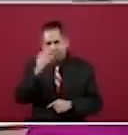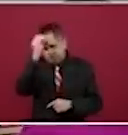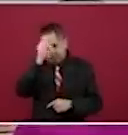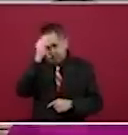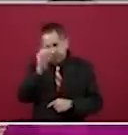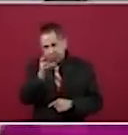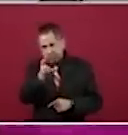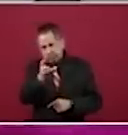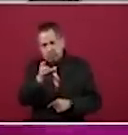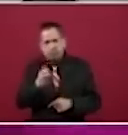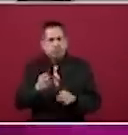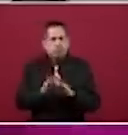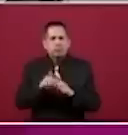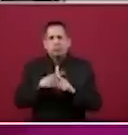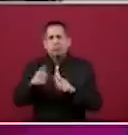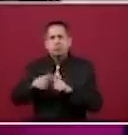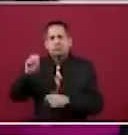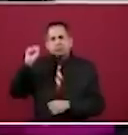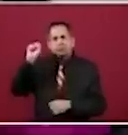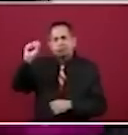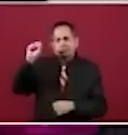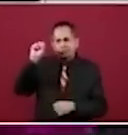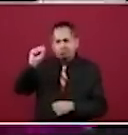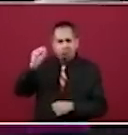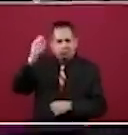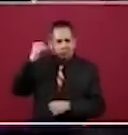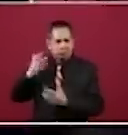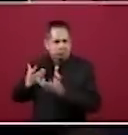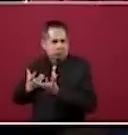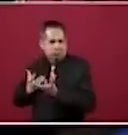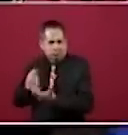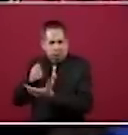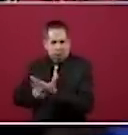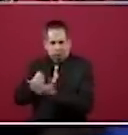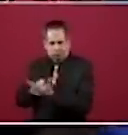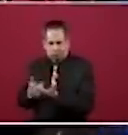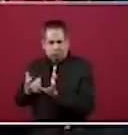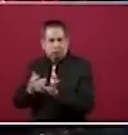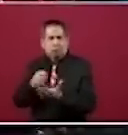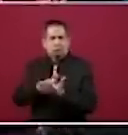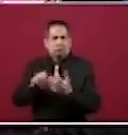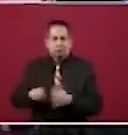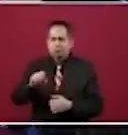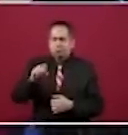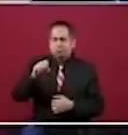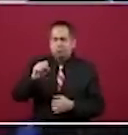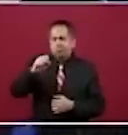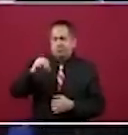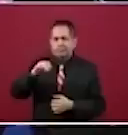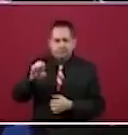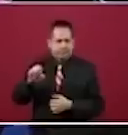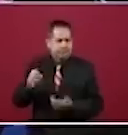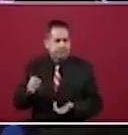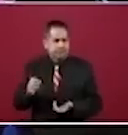usted de estos sindicatos que lo acompañaron o acompañaron en la lucha, como el ESME? El